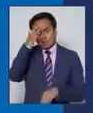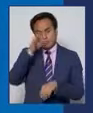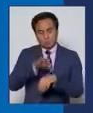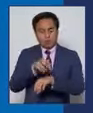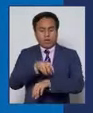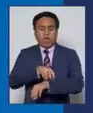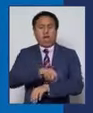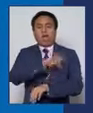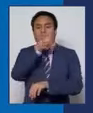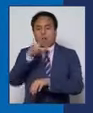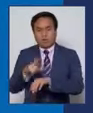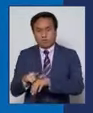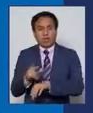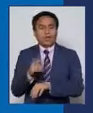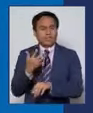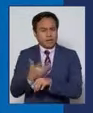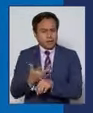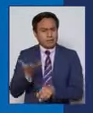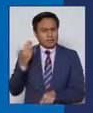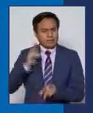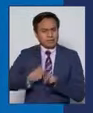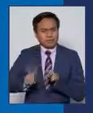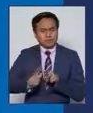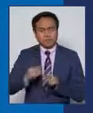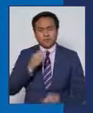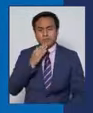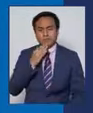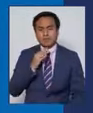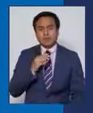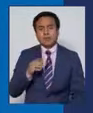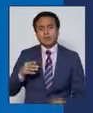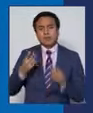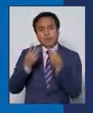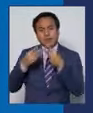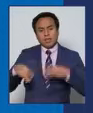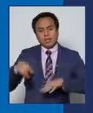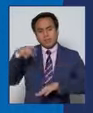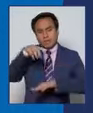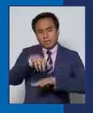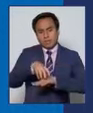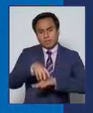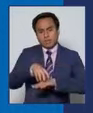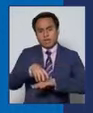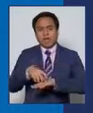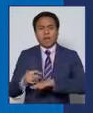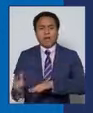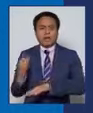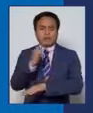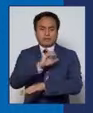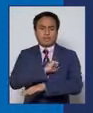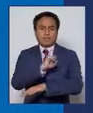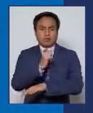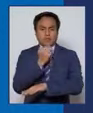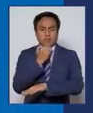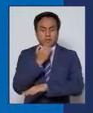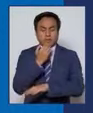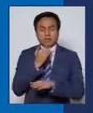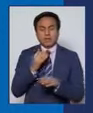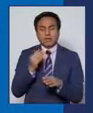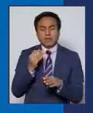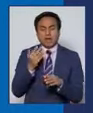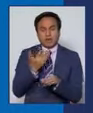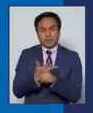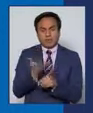hacia otras regiones, como también en la región de Magallanes, donde trasladamos pacientes hacia Santiago cuando se